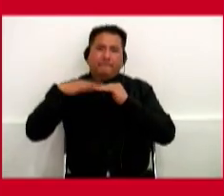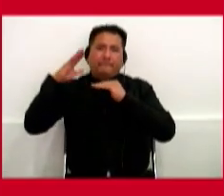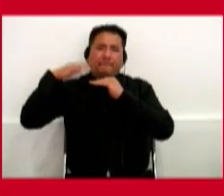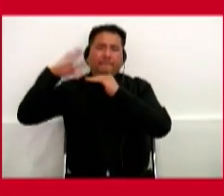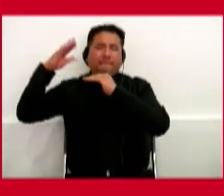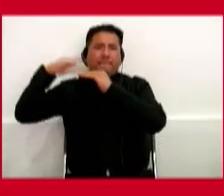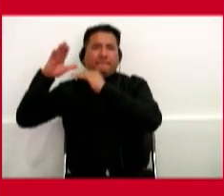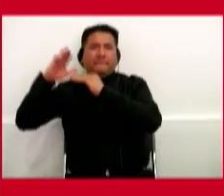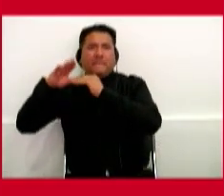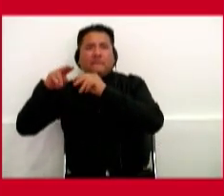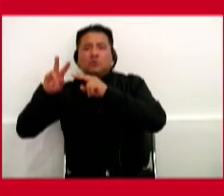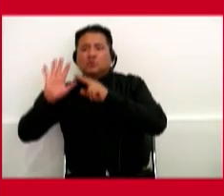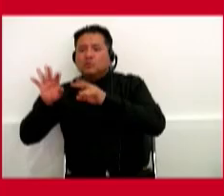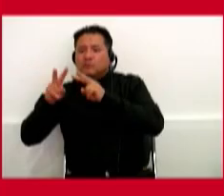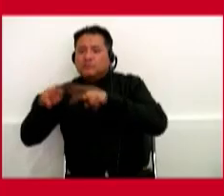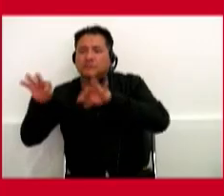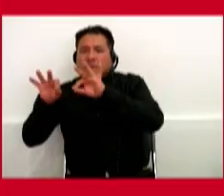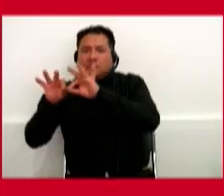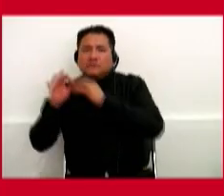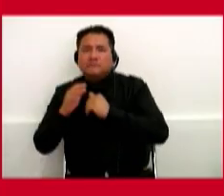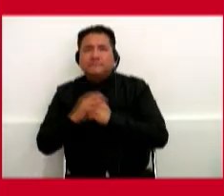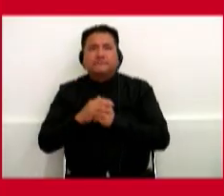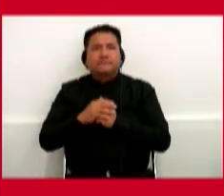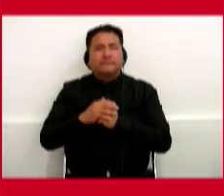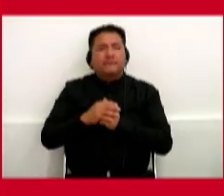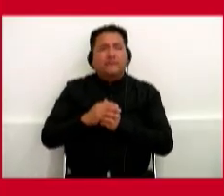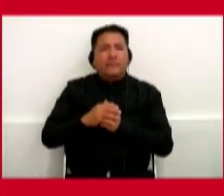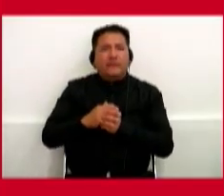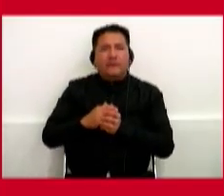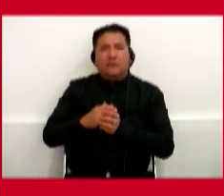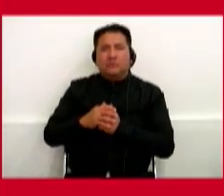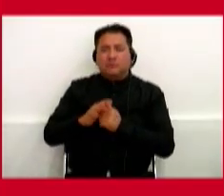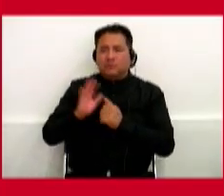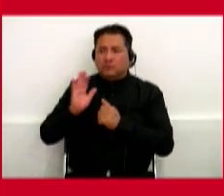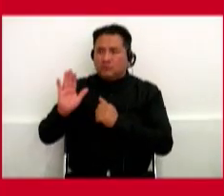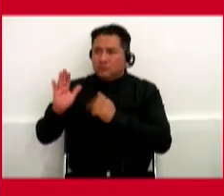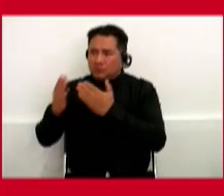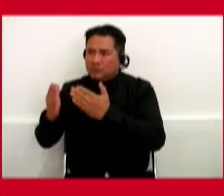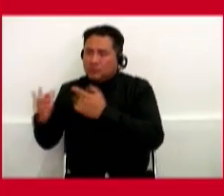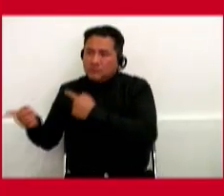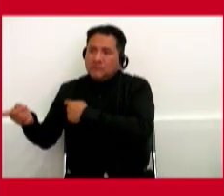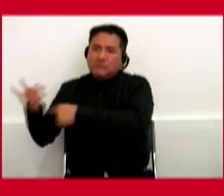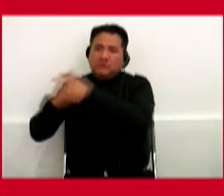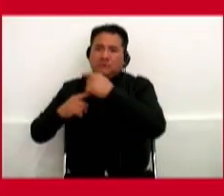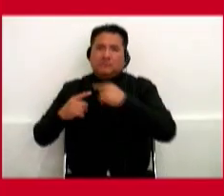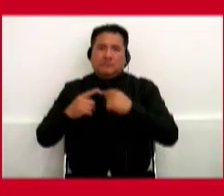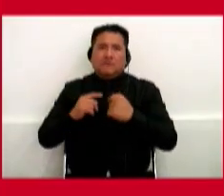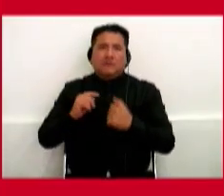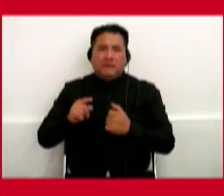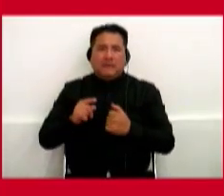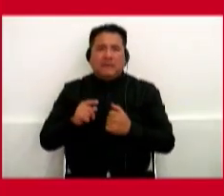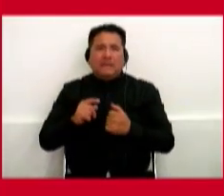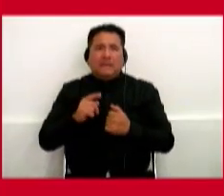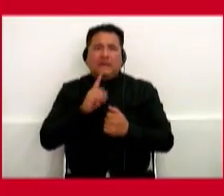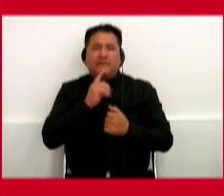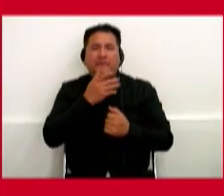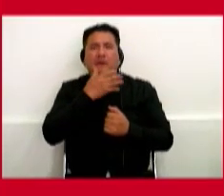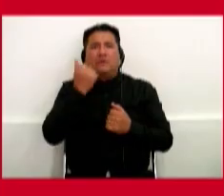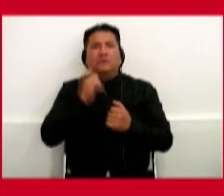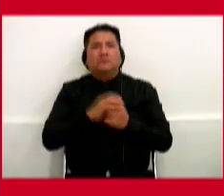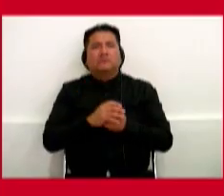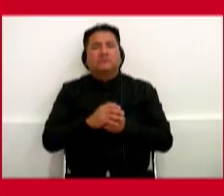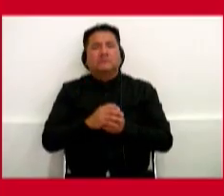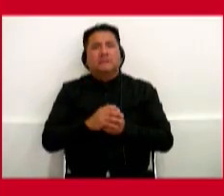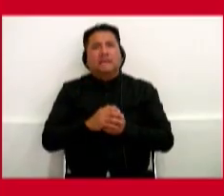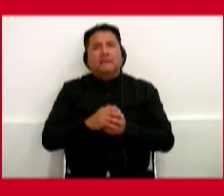busca maximizar que el retorno actual sea mejor que lo que puede venir en el futuro. Y de ahí viene el concepto de costo de oportunidad, que tiene que ver